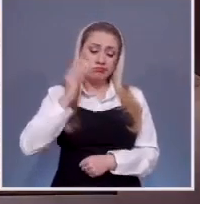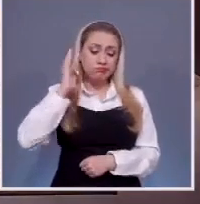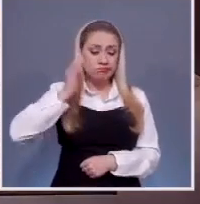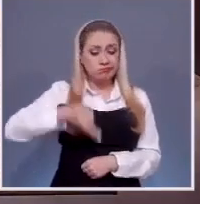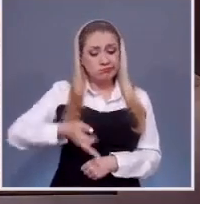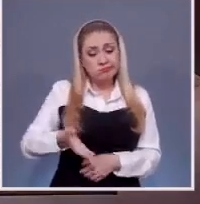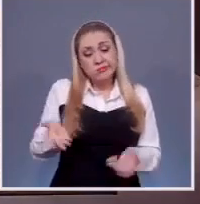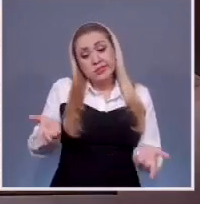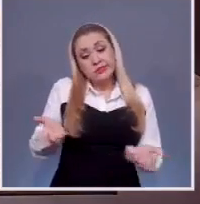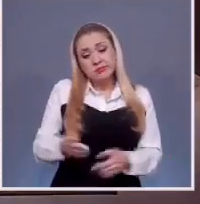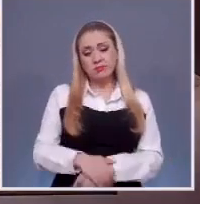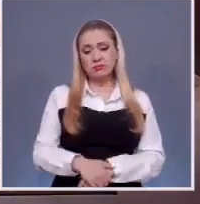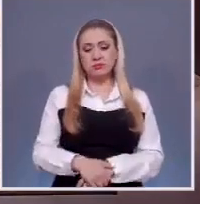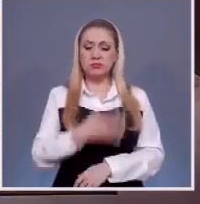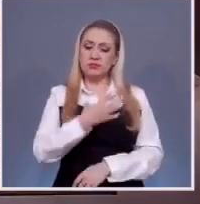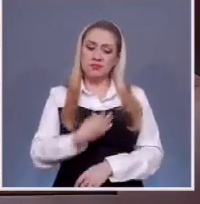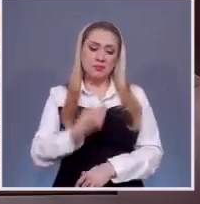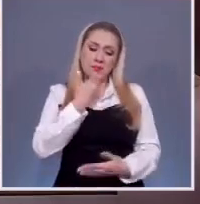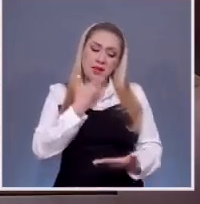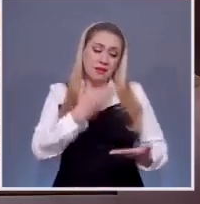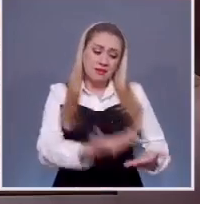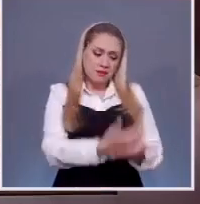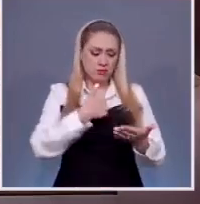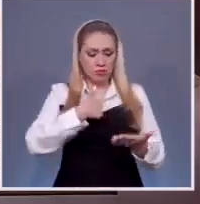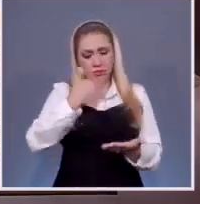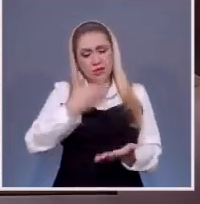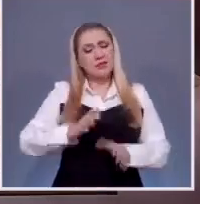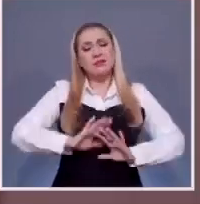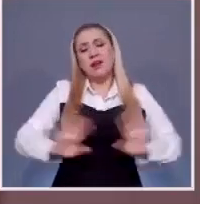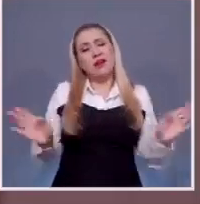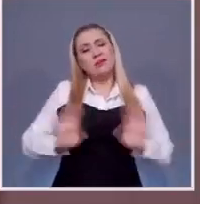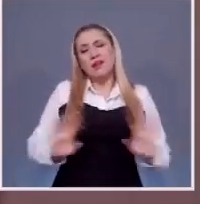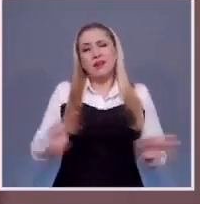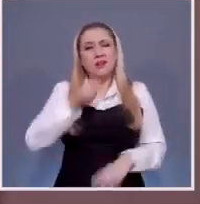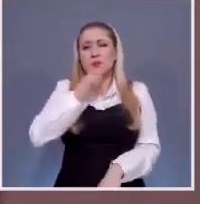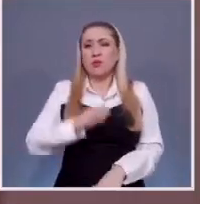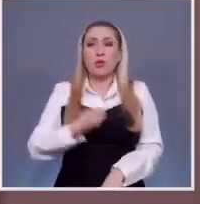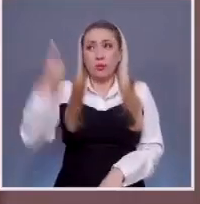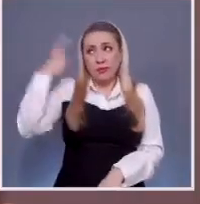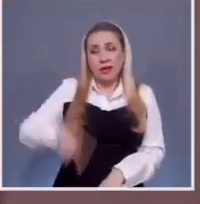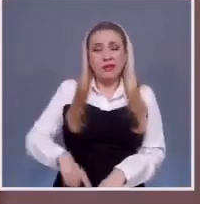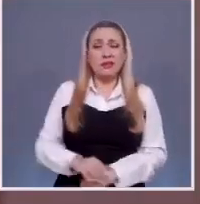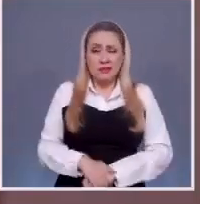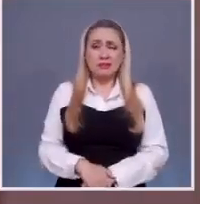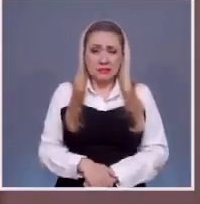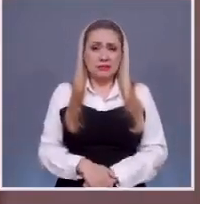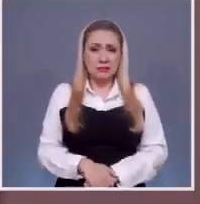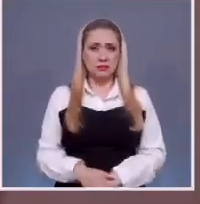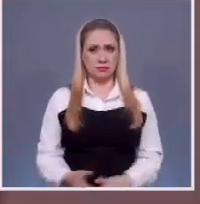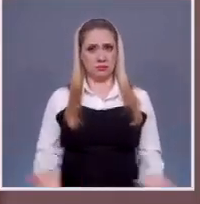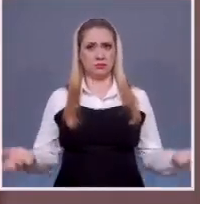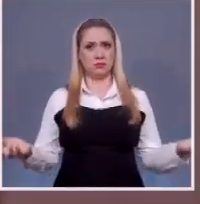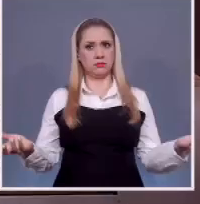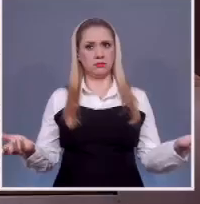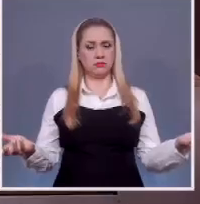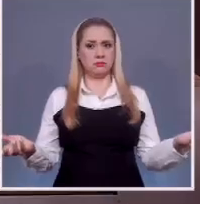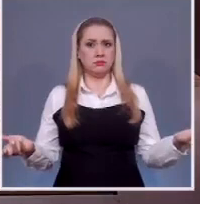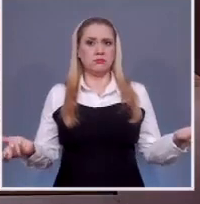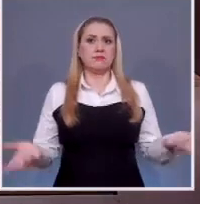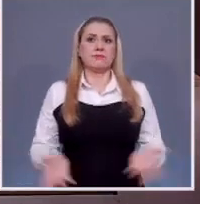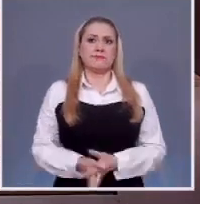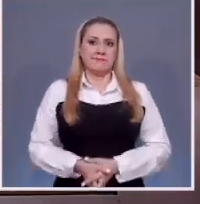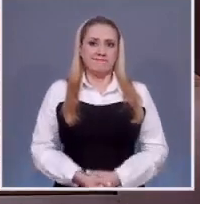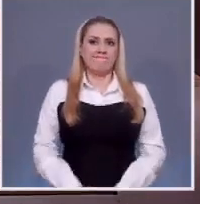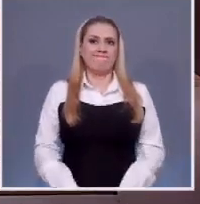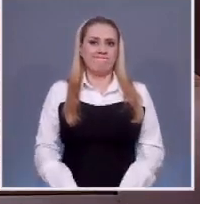esté bien, yo estoy bien, ¿no? Me olvido del asunto y eso también genera pues que se dé más la violencia. Creo que en general